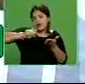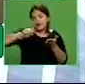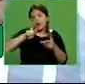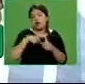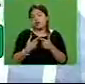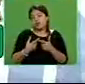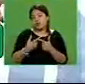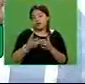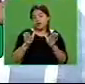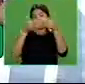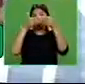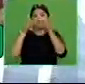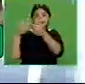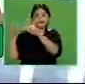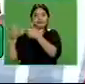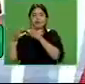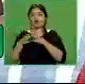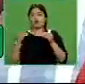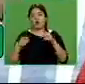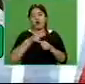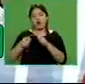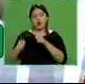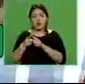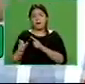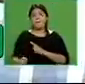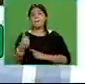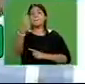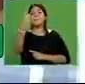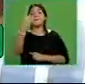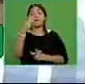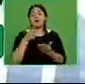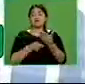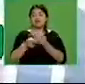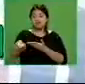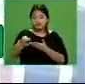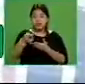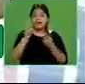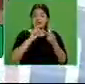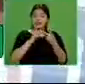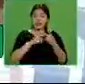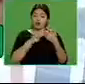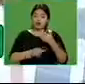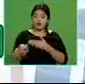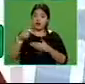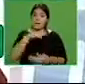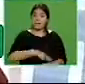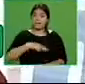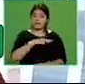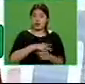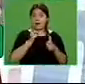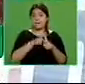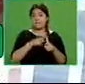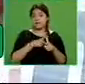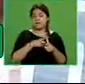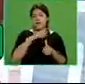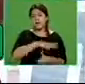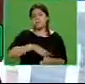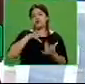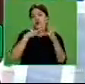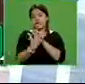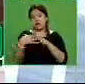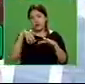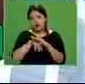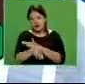les cierra a uno todas las puertas. Y la primera gran inversión, la segunda gran inversión en misiones, la primera fue la misión Barrio